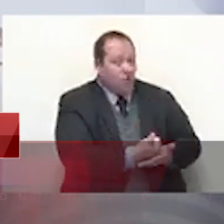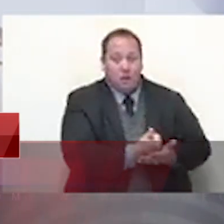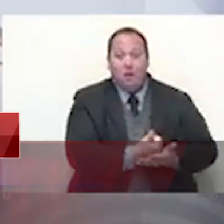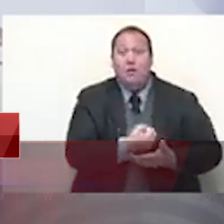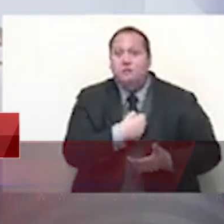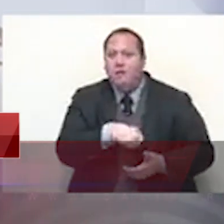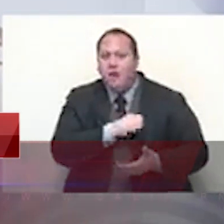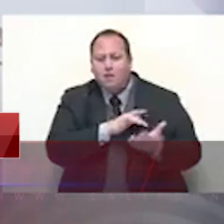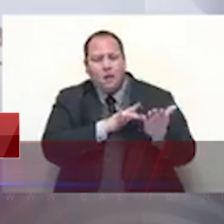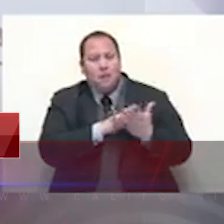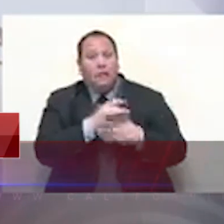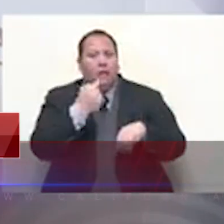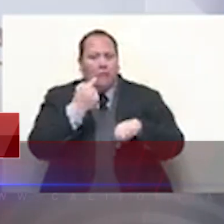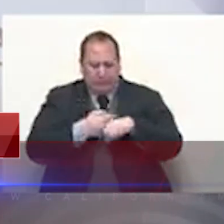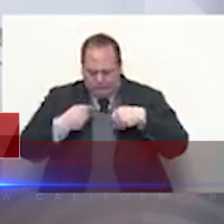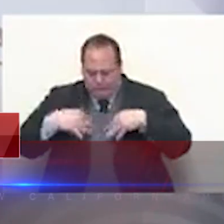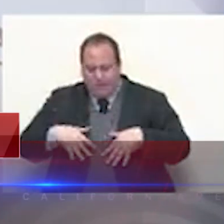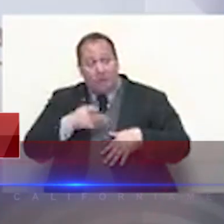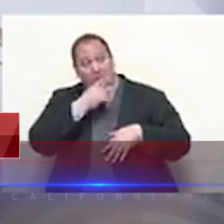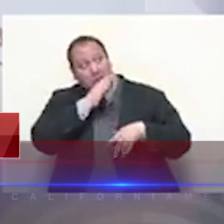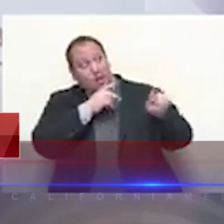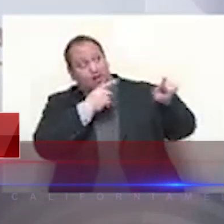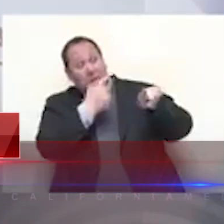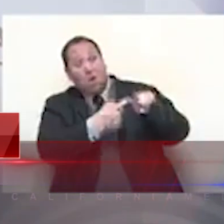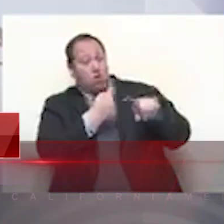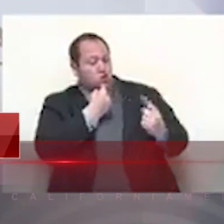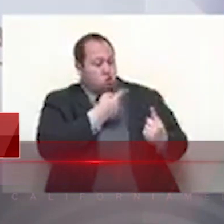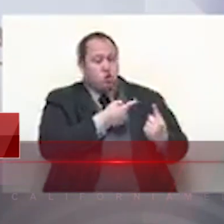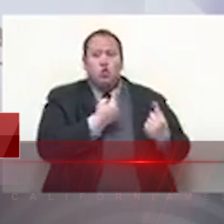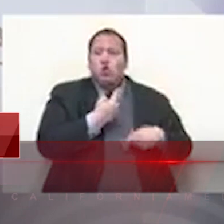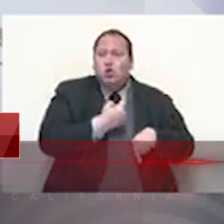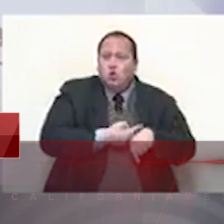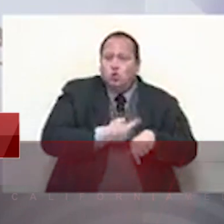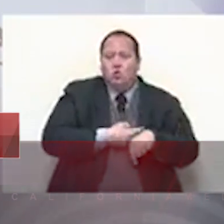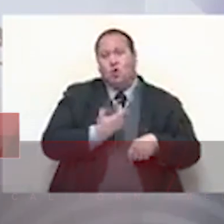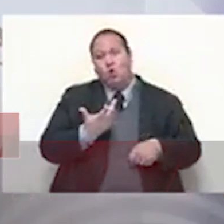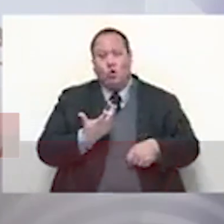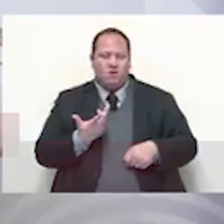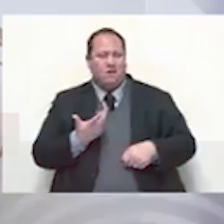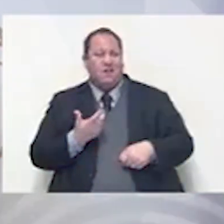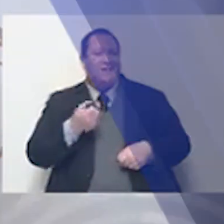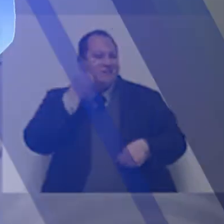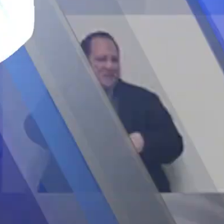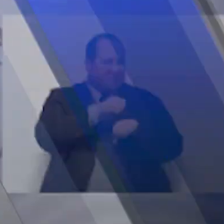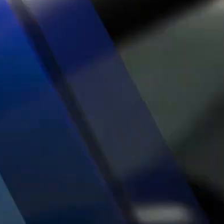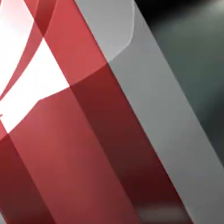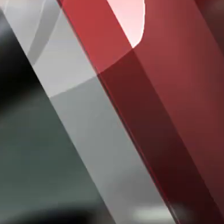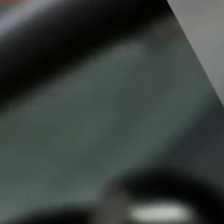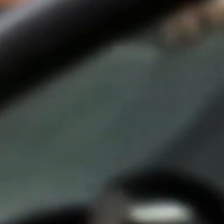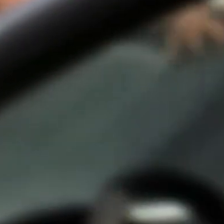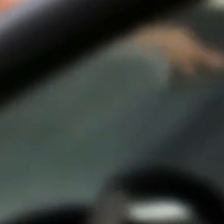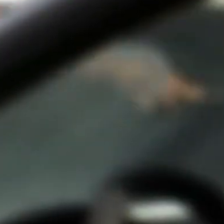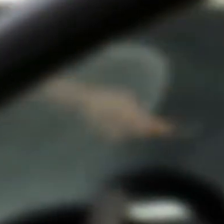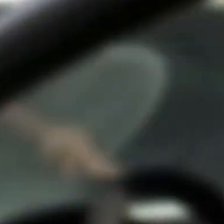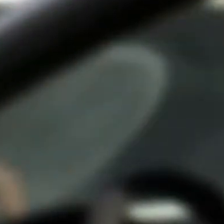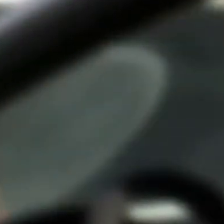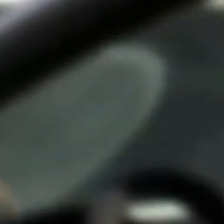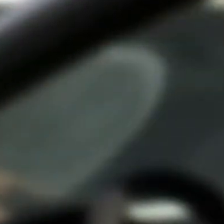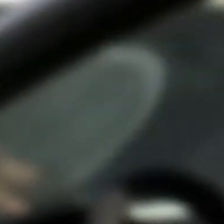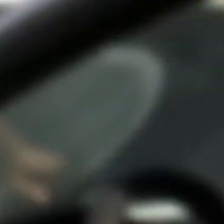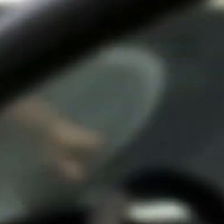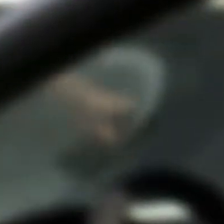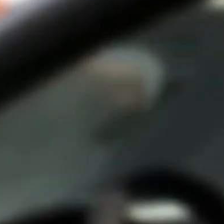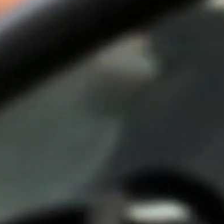apoyos para salud, alguna enfermedad que tenga mamá o papá o el mismo niño, la referenciamos con la Secretaría de Salud. Para California Medios, con